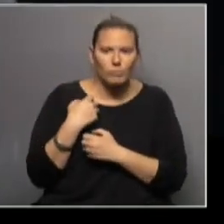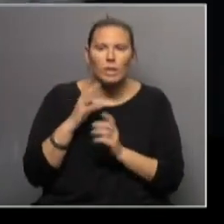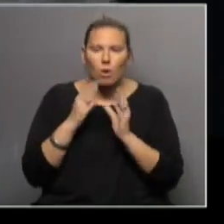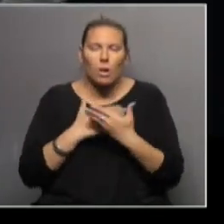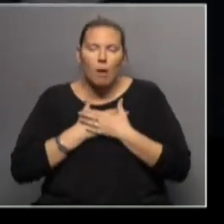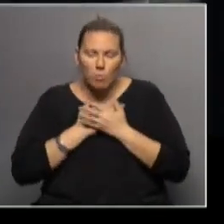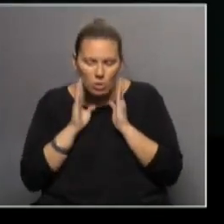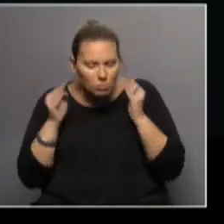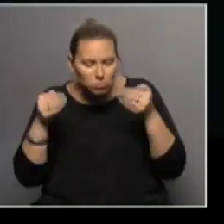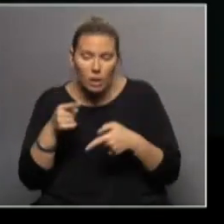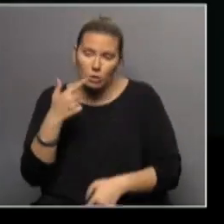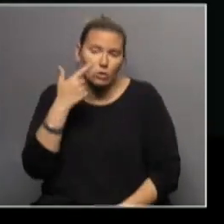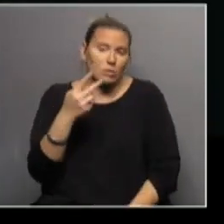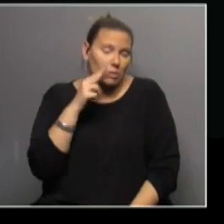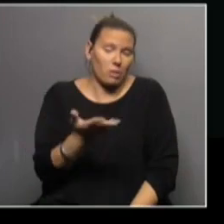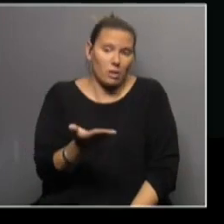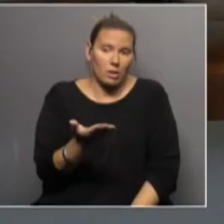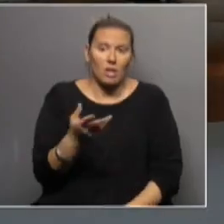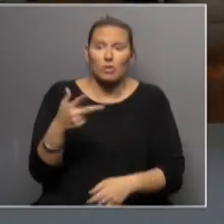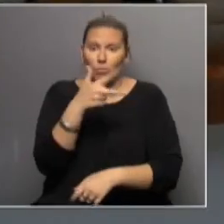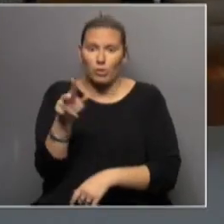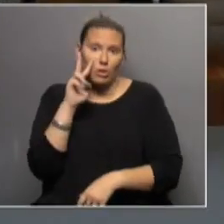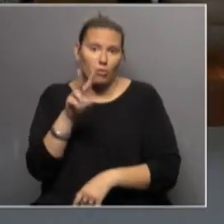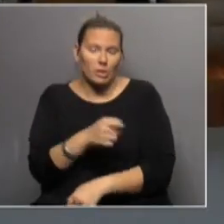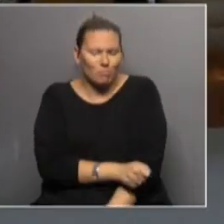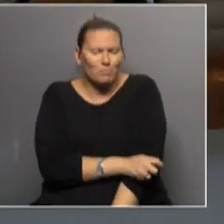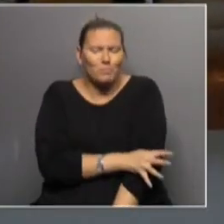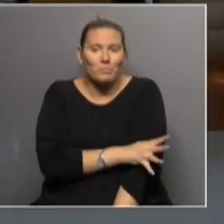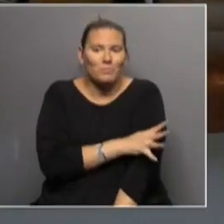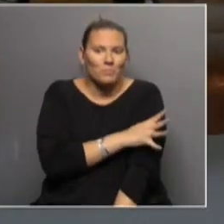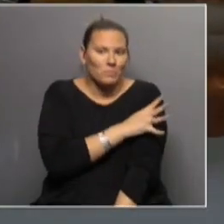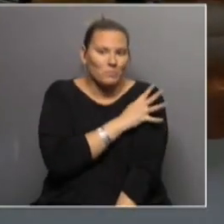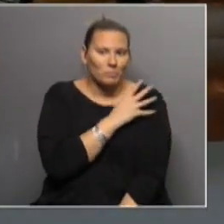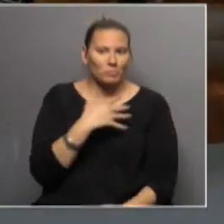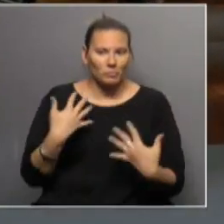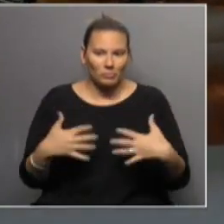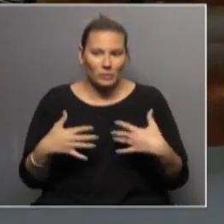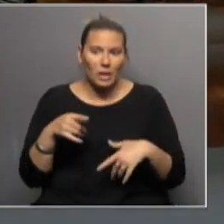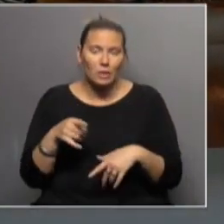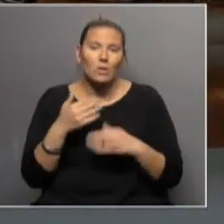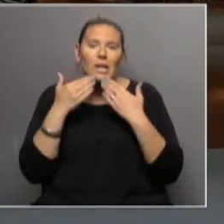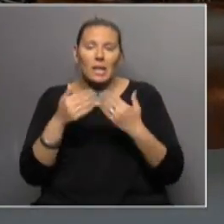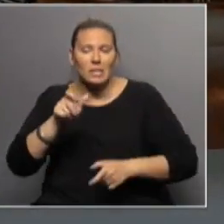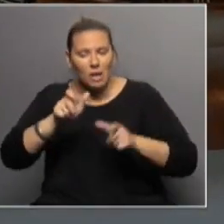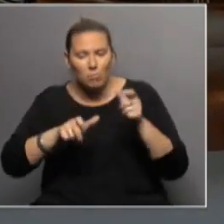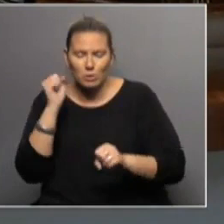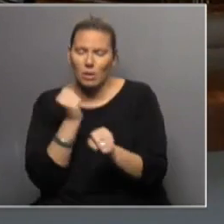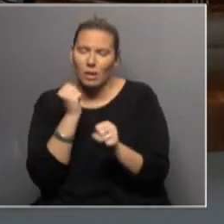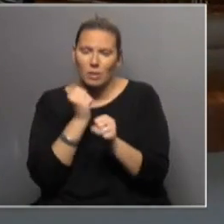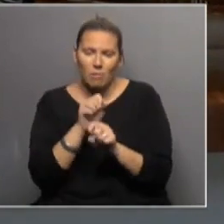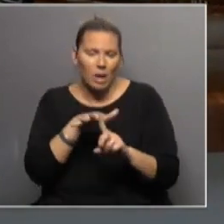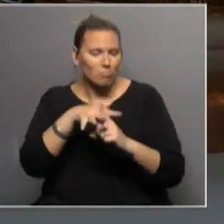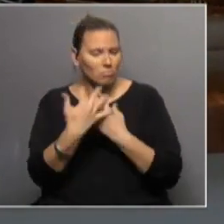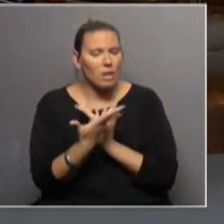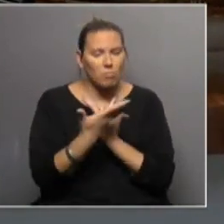dedicación, y eso se nota, porque es un video que vos lo ves y te eriza la piel, y eso es por toda la gente que trabajó alrededor